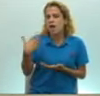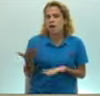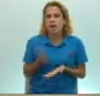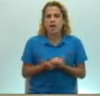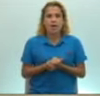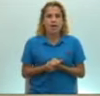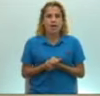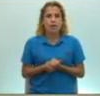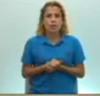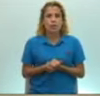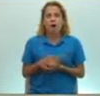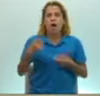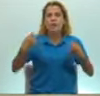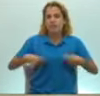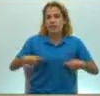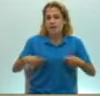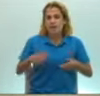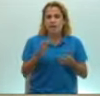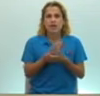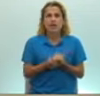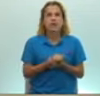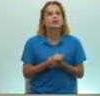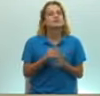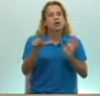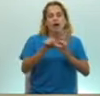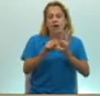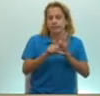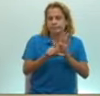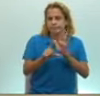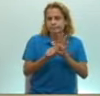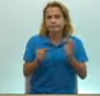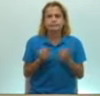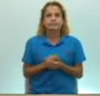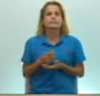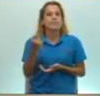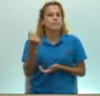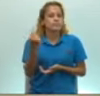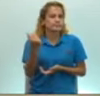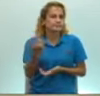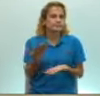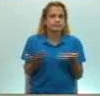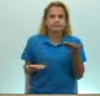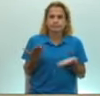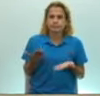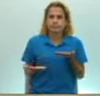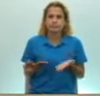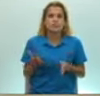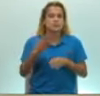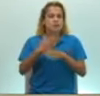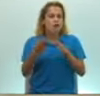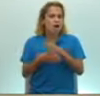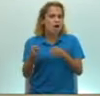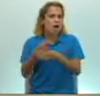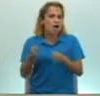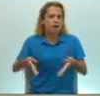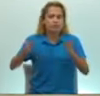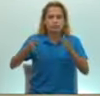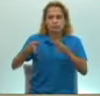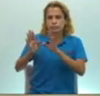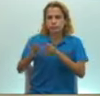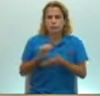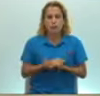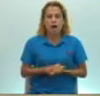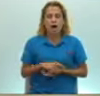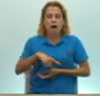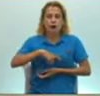cultural, el uso de la lengua latina, las leyes del derecho romano, una vasta red de caminos, un sistema único de pesos y medidas, la ciudad y las obras públicas.